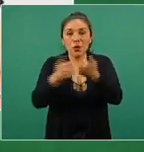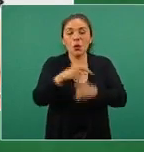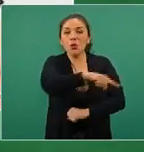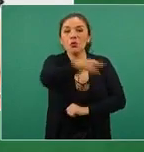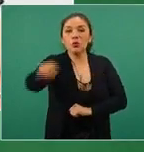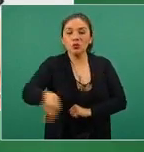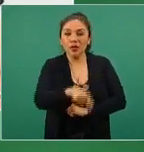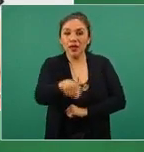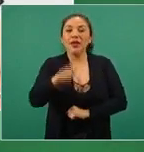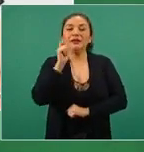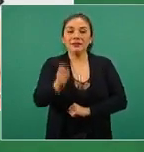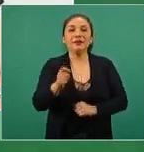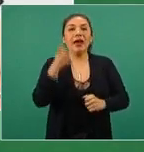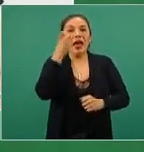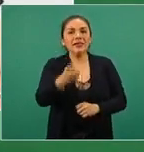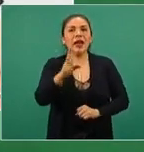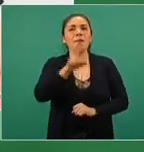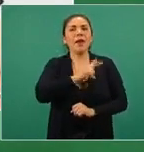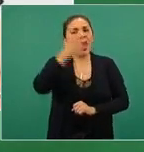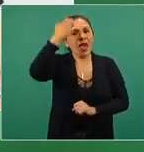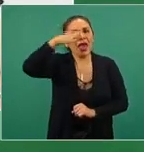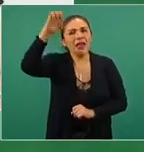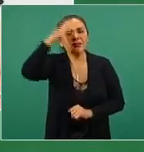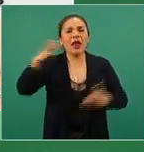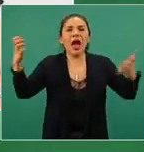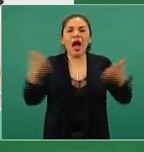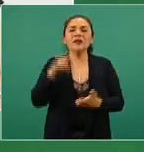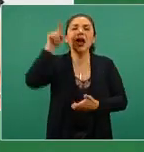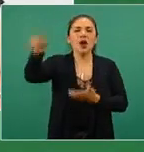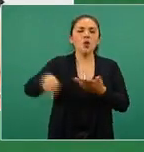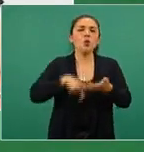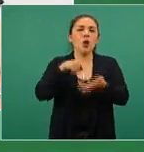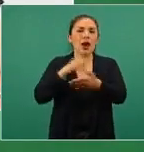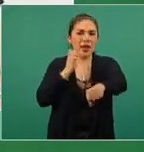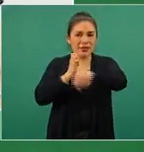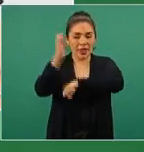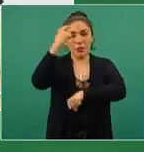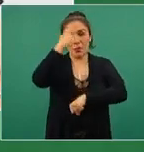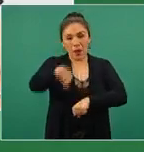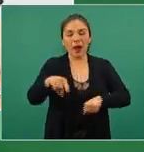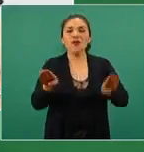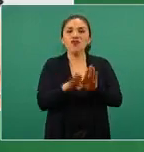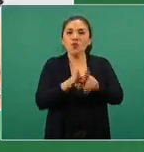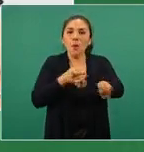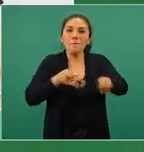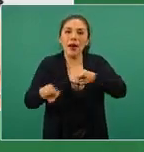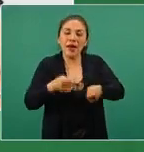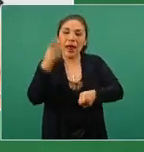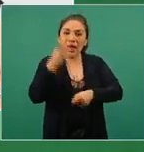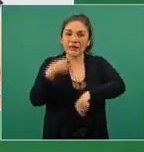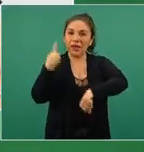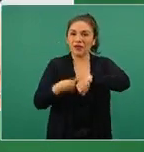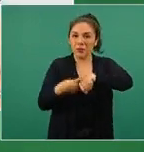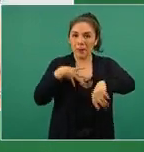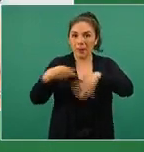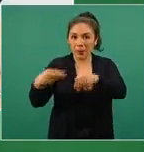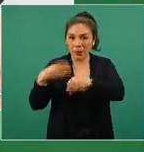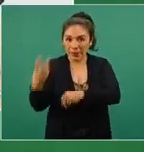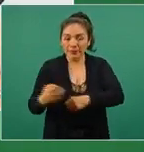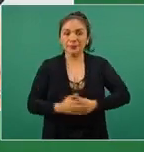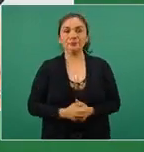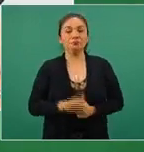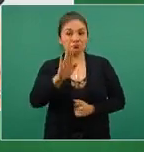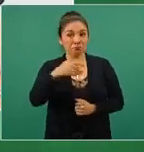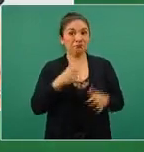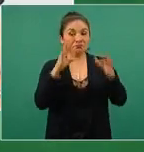todos ustedes la experiencia que hemos vivido en el estado para abordar este tema de la pandemia.